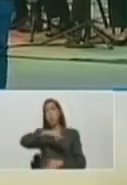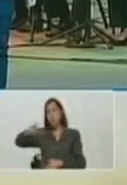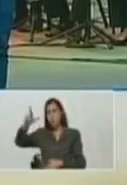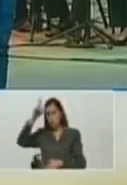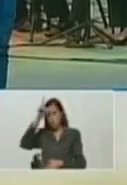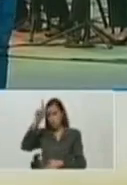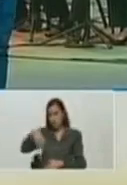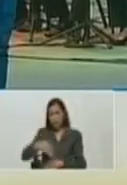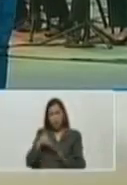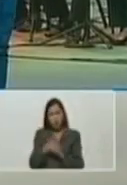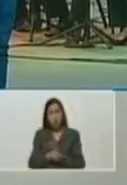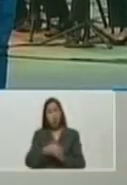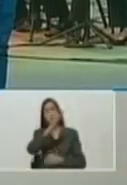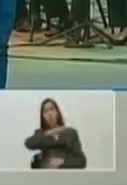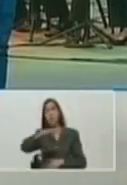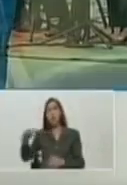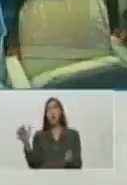playas de Margarita,